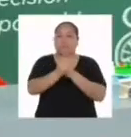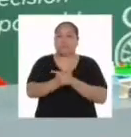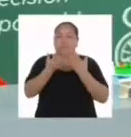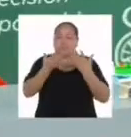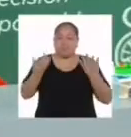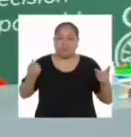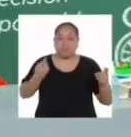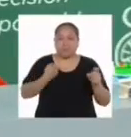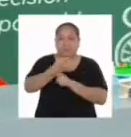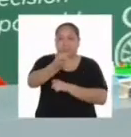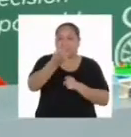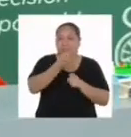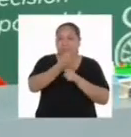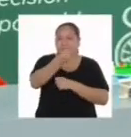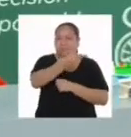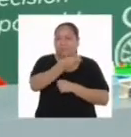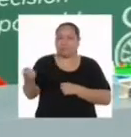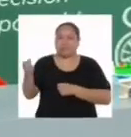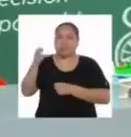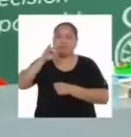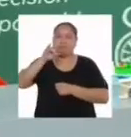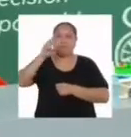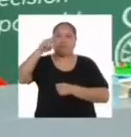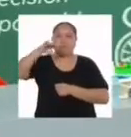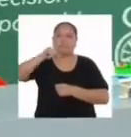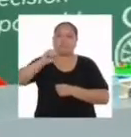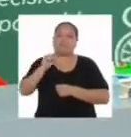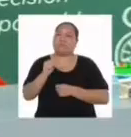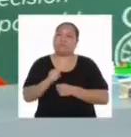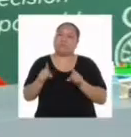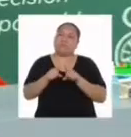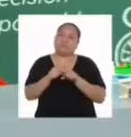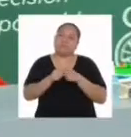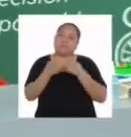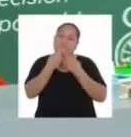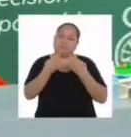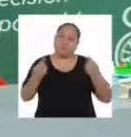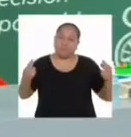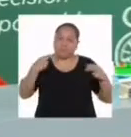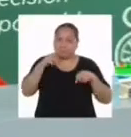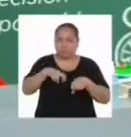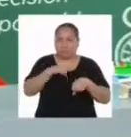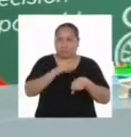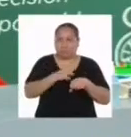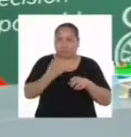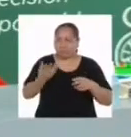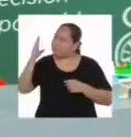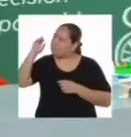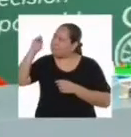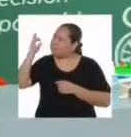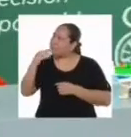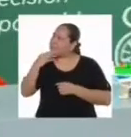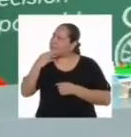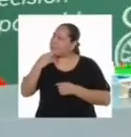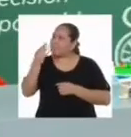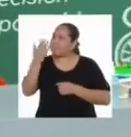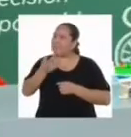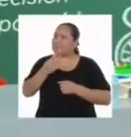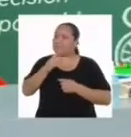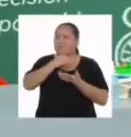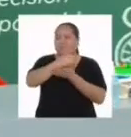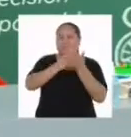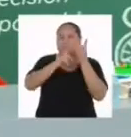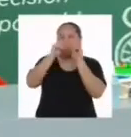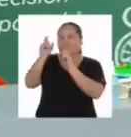que impacten negativamente en nuestras cuencas y en general en nuestros recursos naturales. Profesora, vayamos